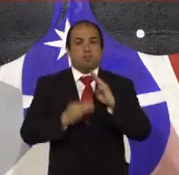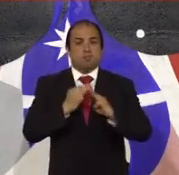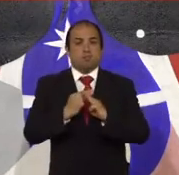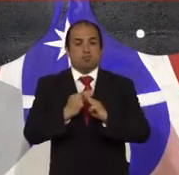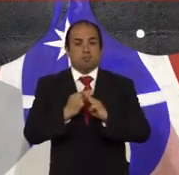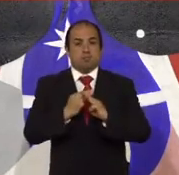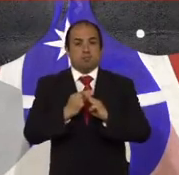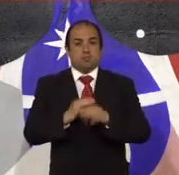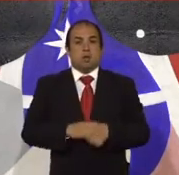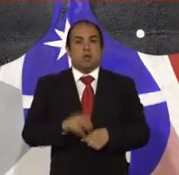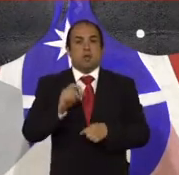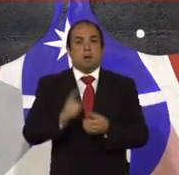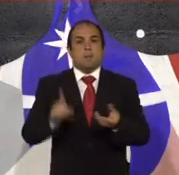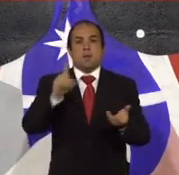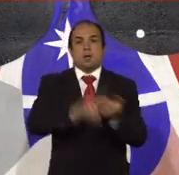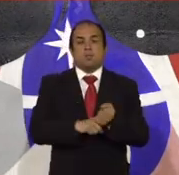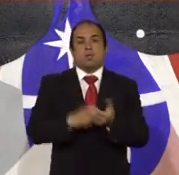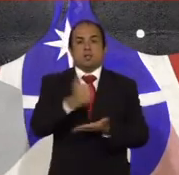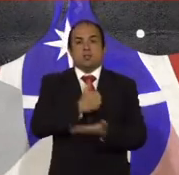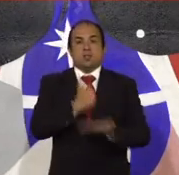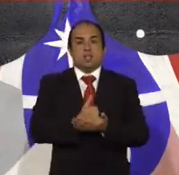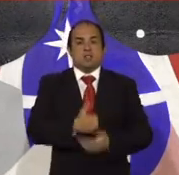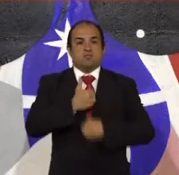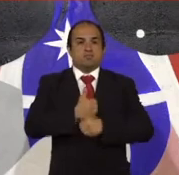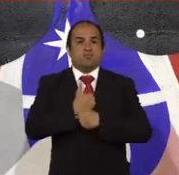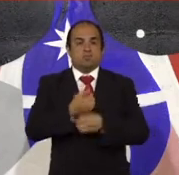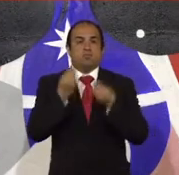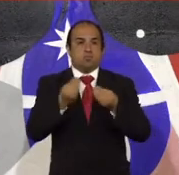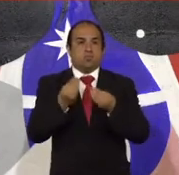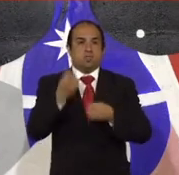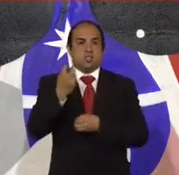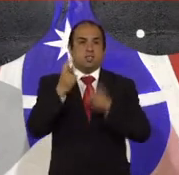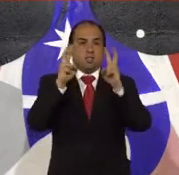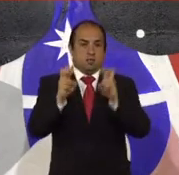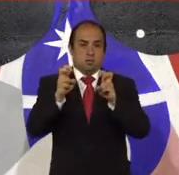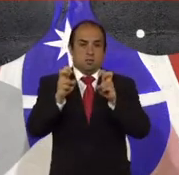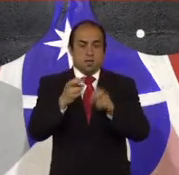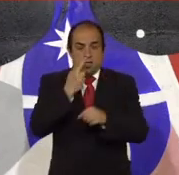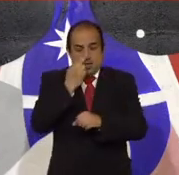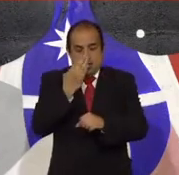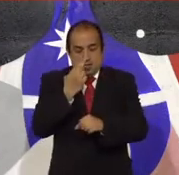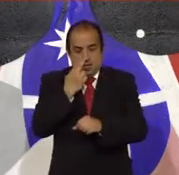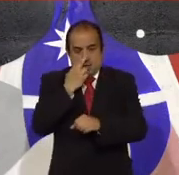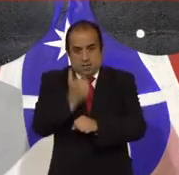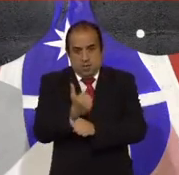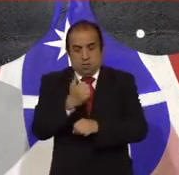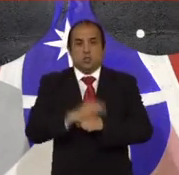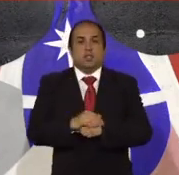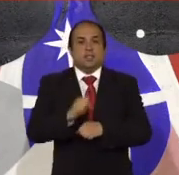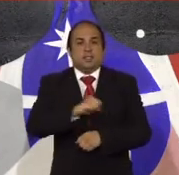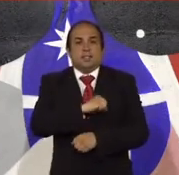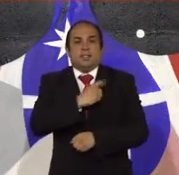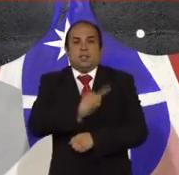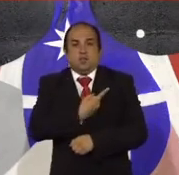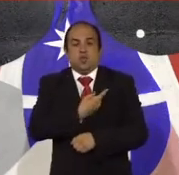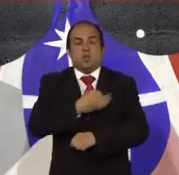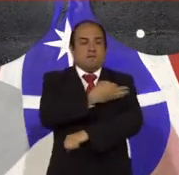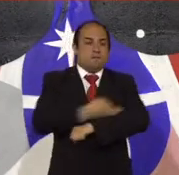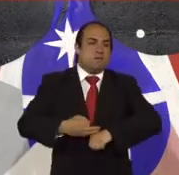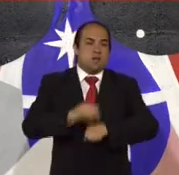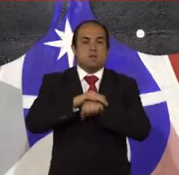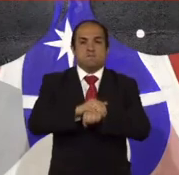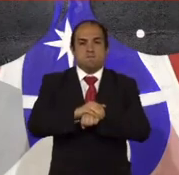pero particularmente en la ciudad, pues se ha sufrido mucho por esta situación, tanto por razones de salud, de familiares,